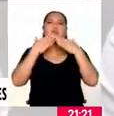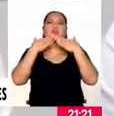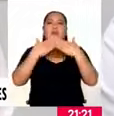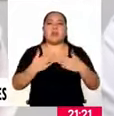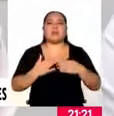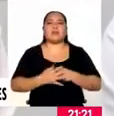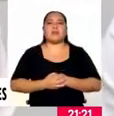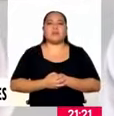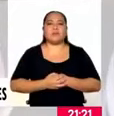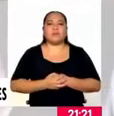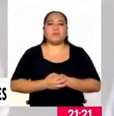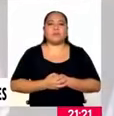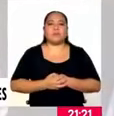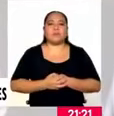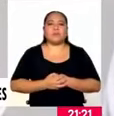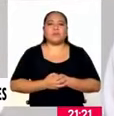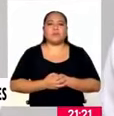gracias.